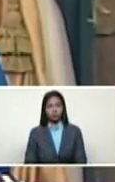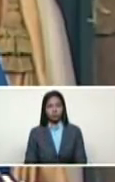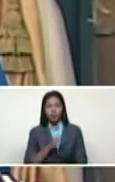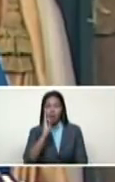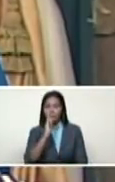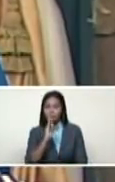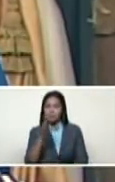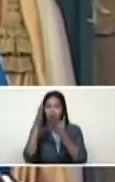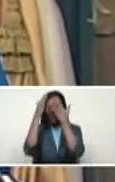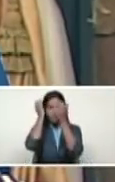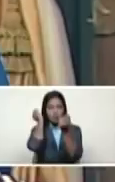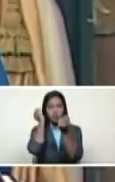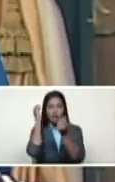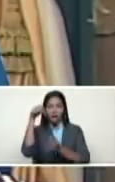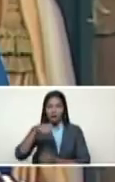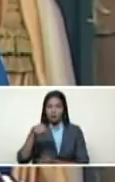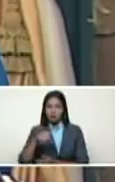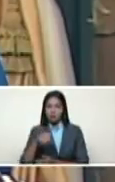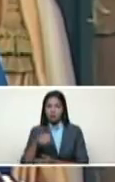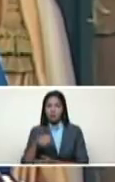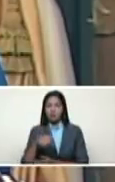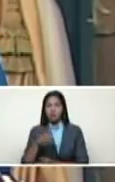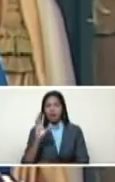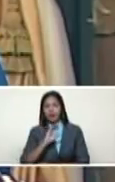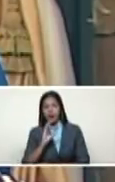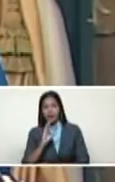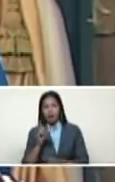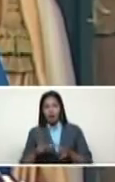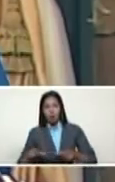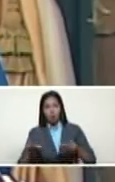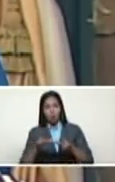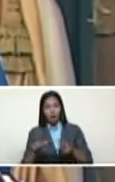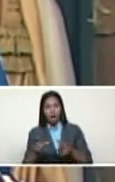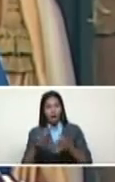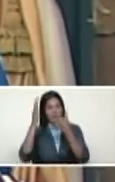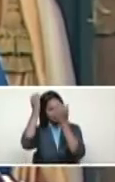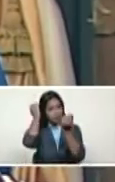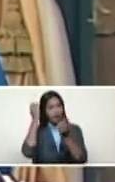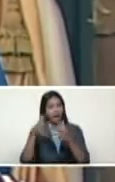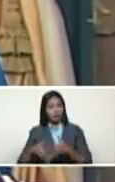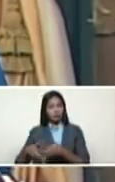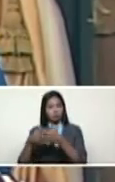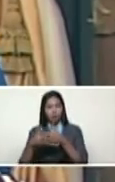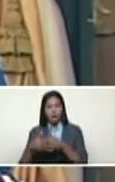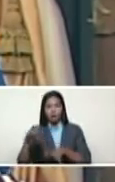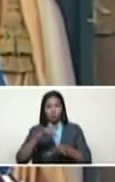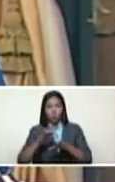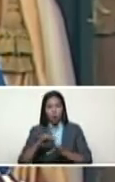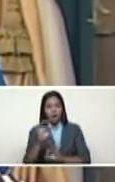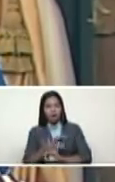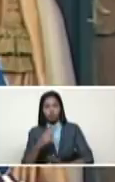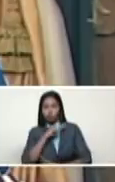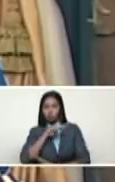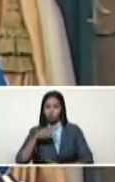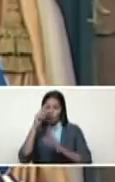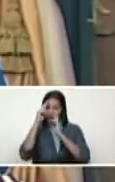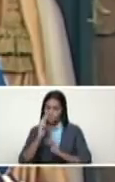embajada de los Estados Unidos en Caracas, que es inviolable, intocable, y nosotros